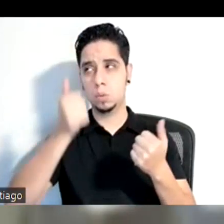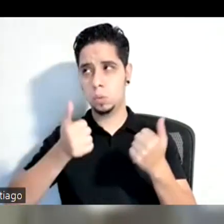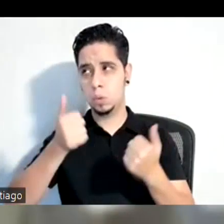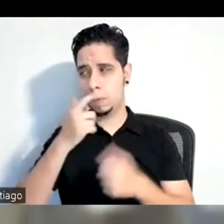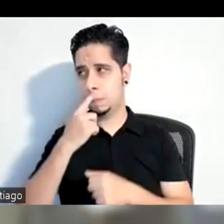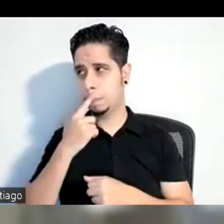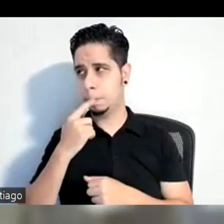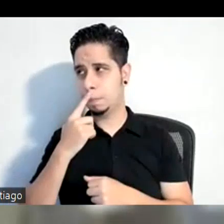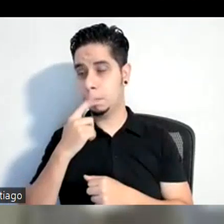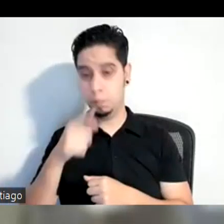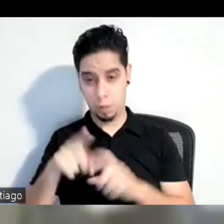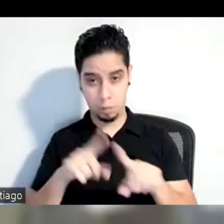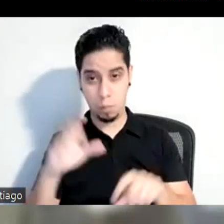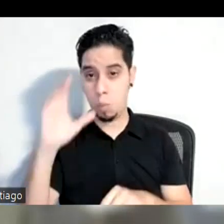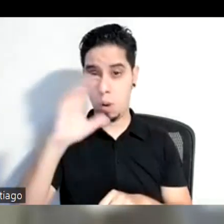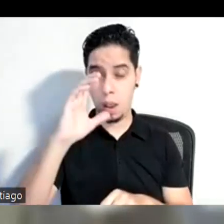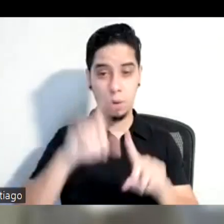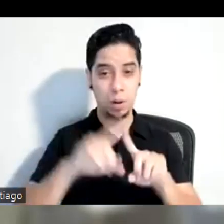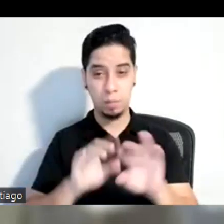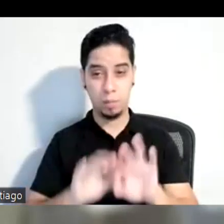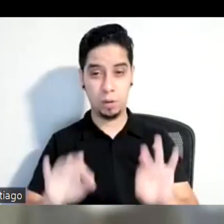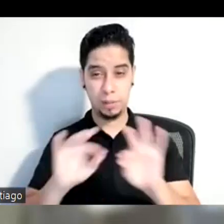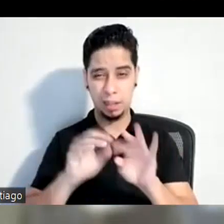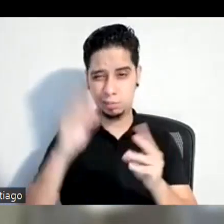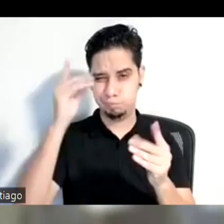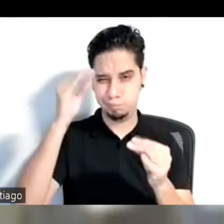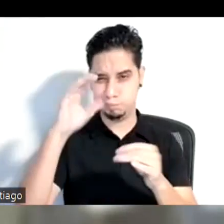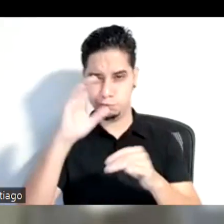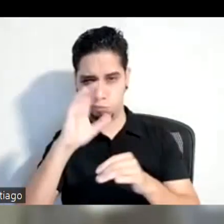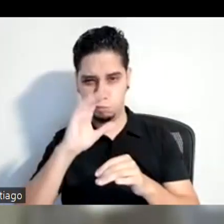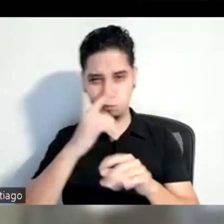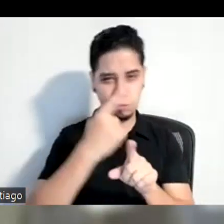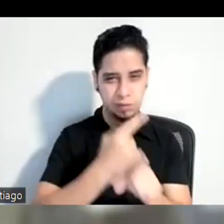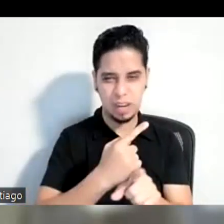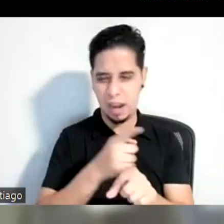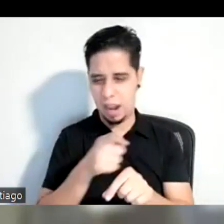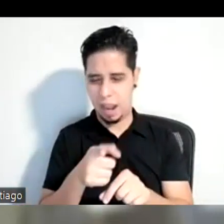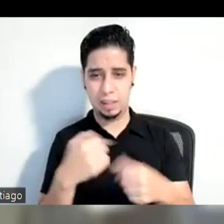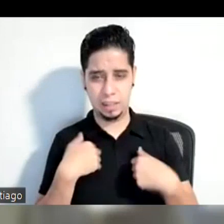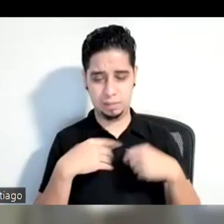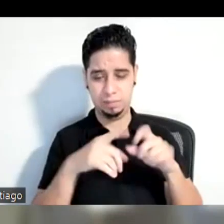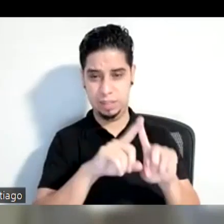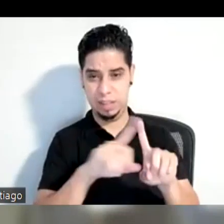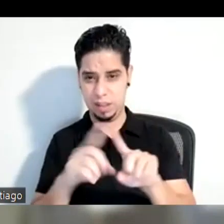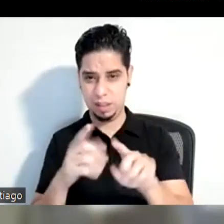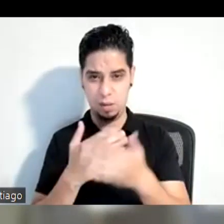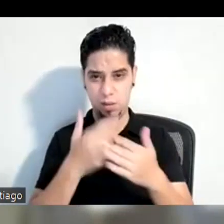Pero ten cuidado porque hay que buscar bien. Hay que buscar bien. Ahí hay un par de cositas